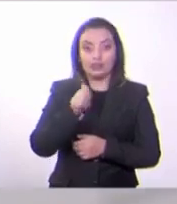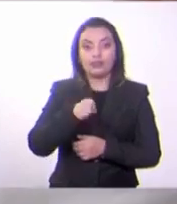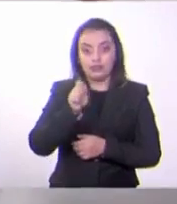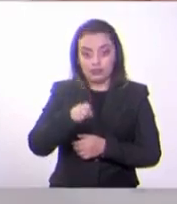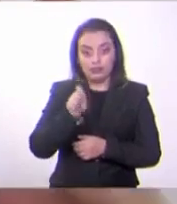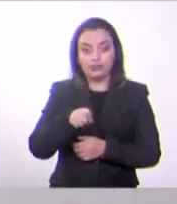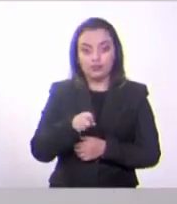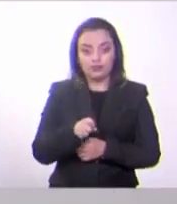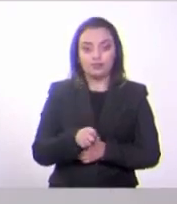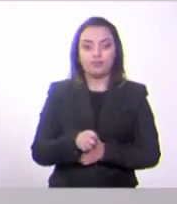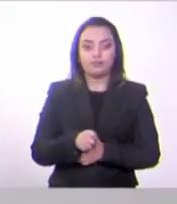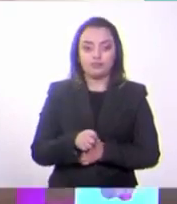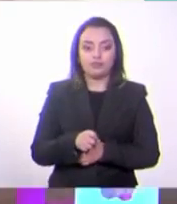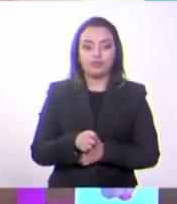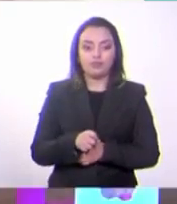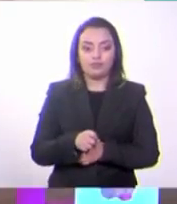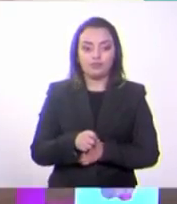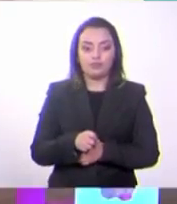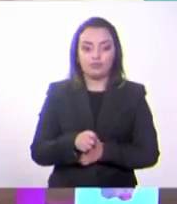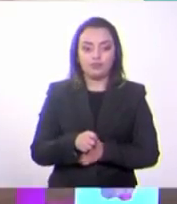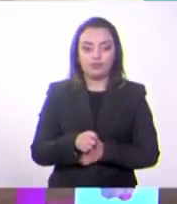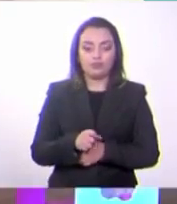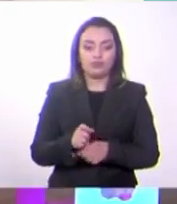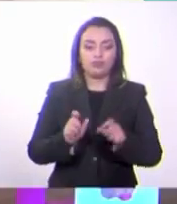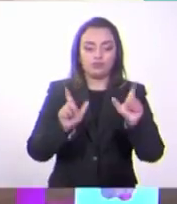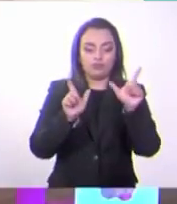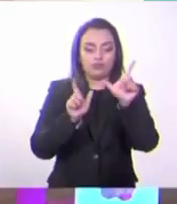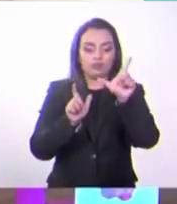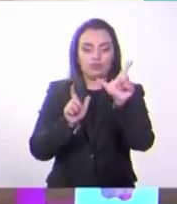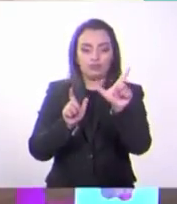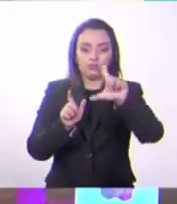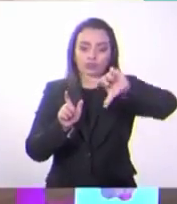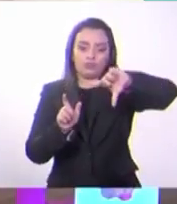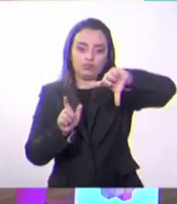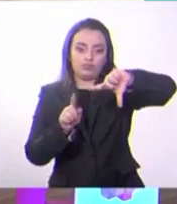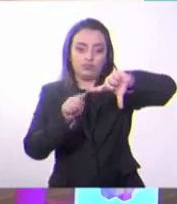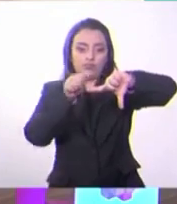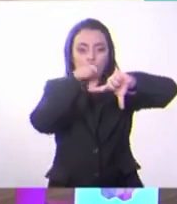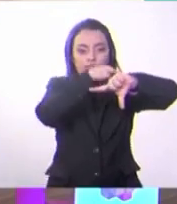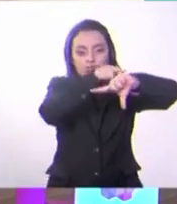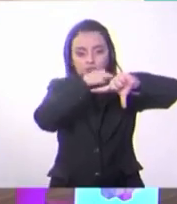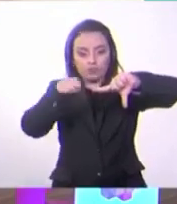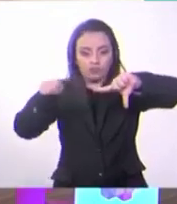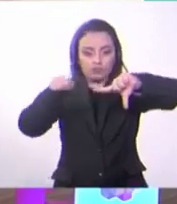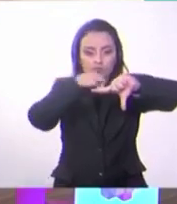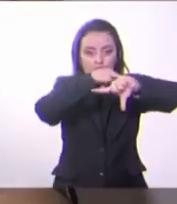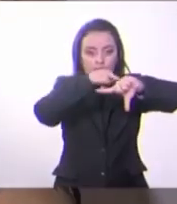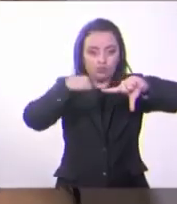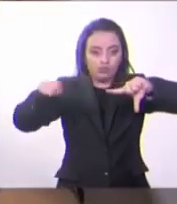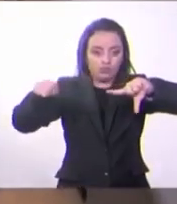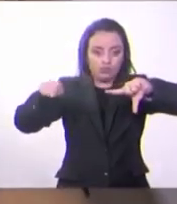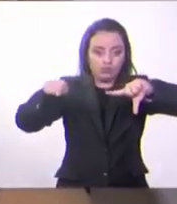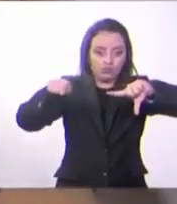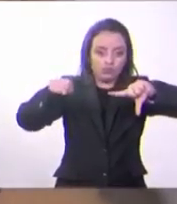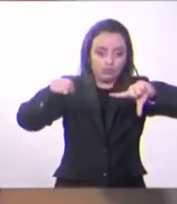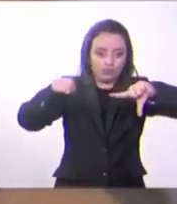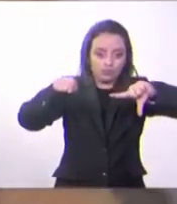Sí. Yo la trazo. Sí, traza la tuya, la puse aquí, así que. Voy entonces a trazar acá.